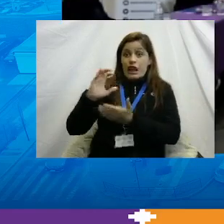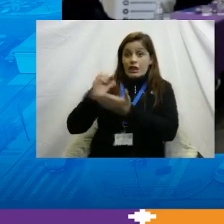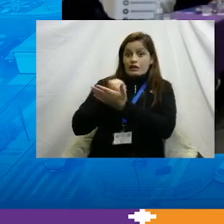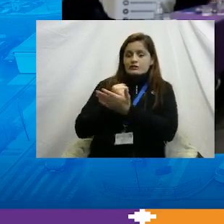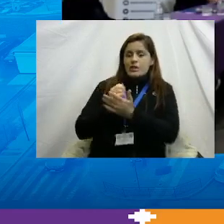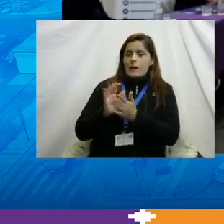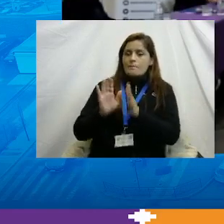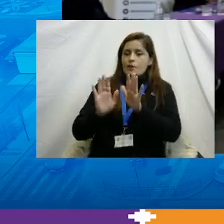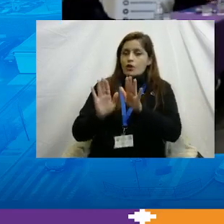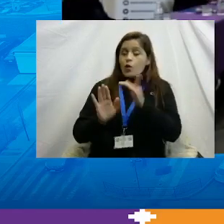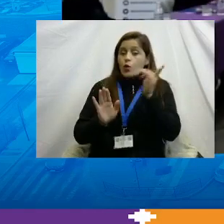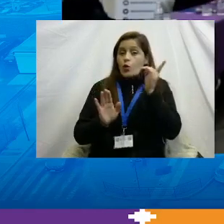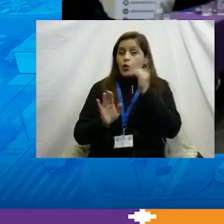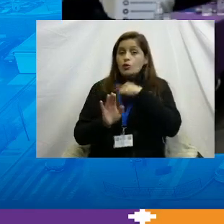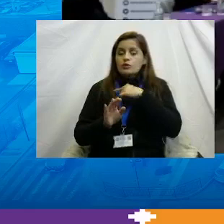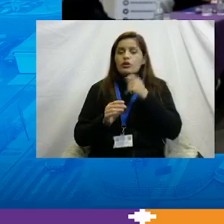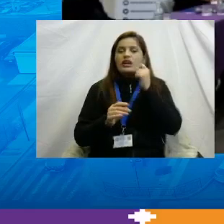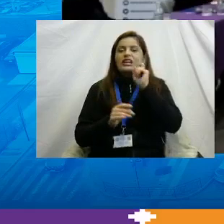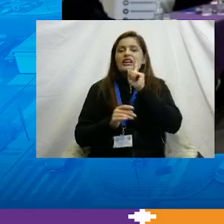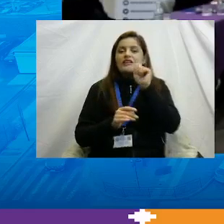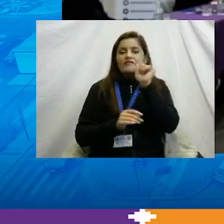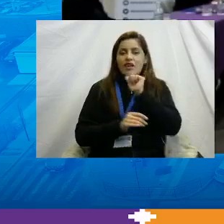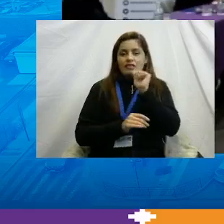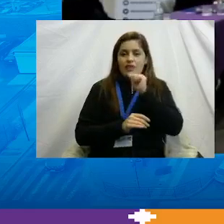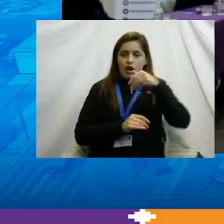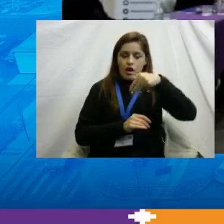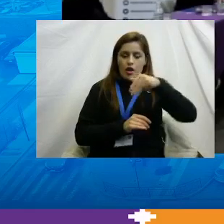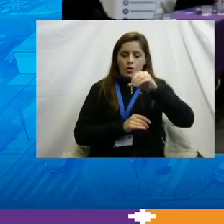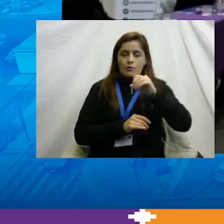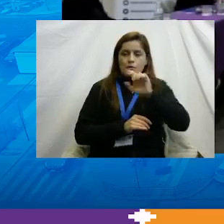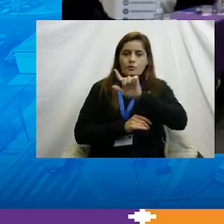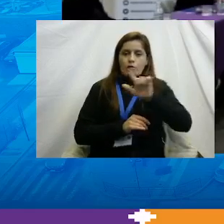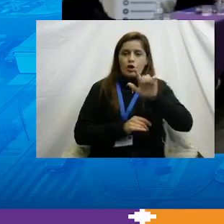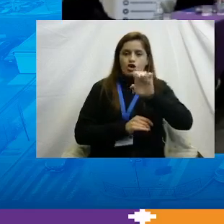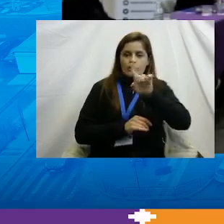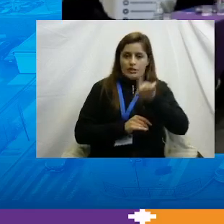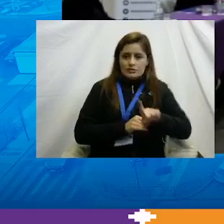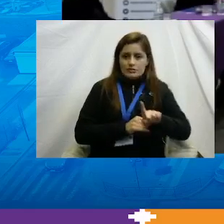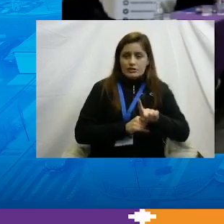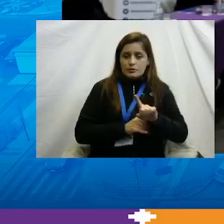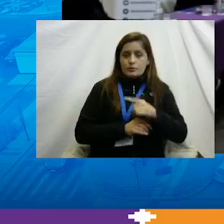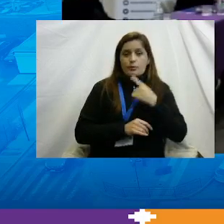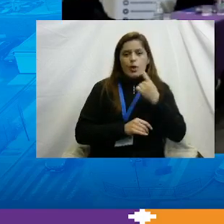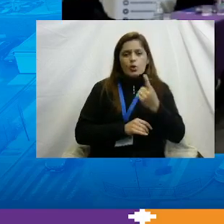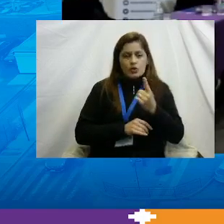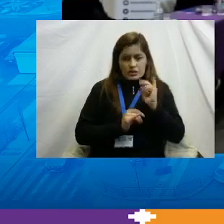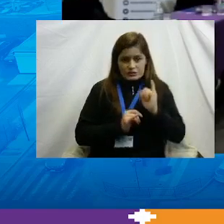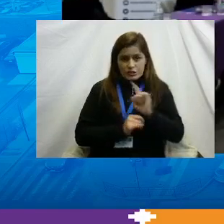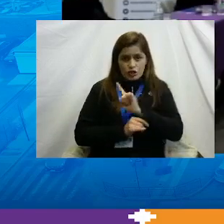localidad que estaría quedando fuera sería Los Molles. Quieren saber si se mandó el oficio. Eso, alcaldesa. Gracias.